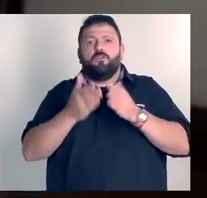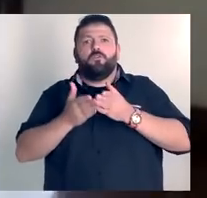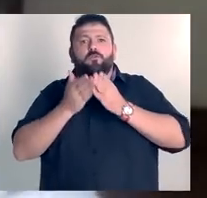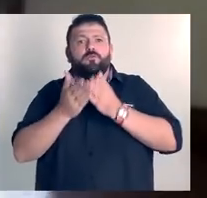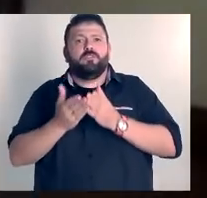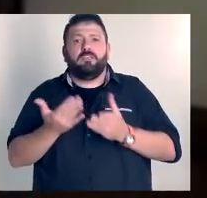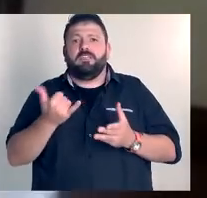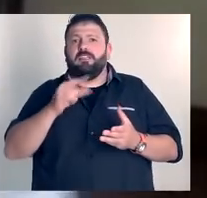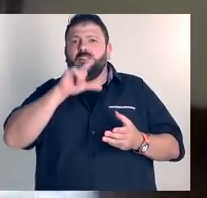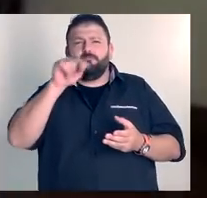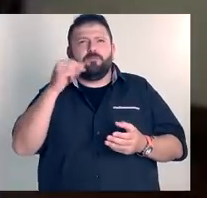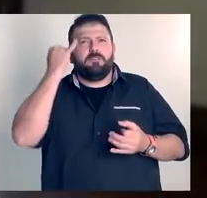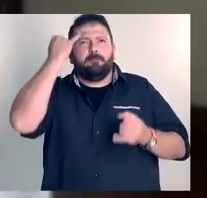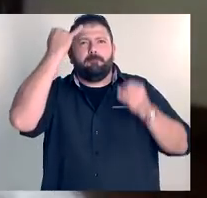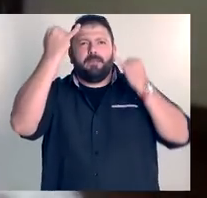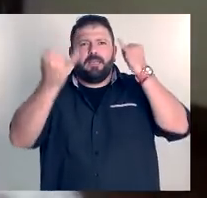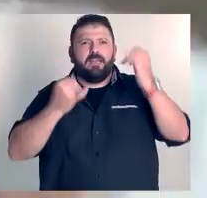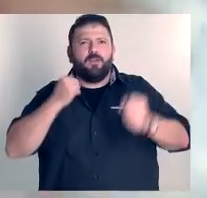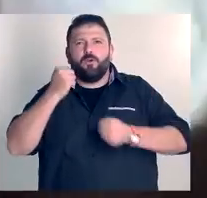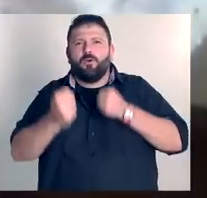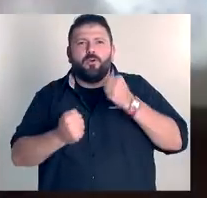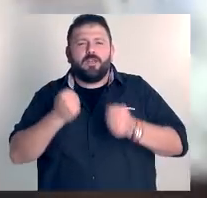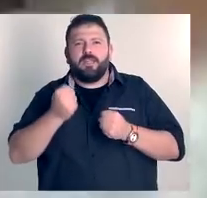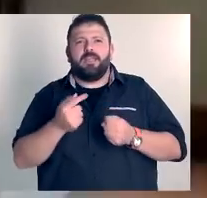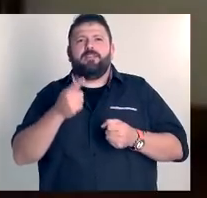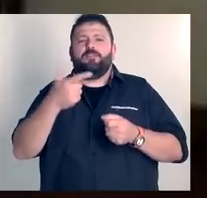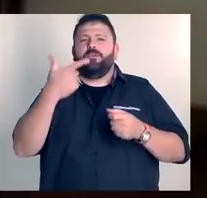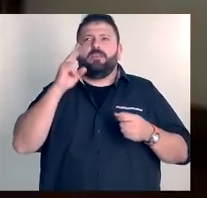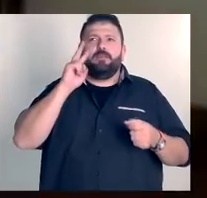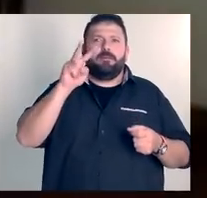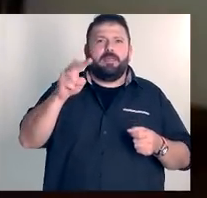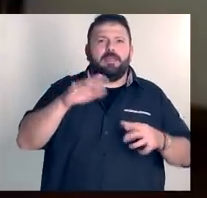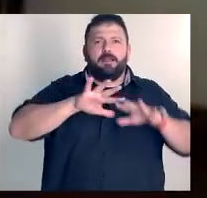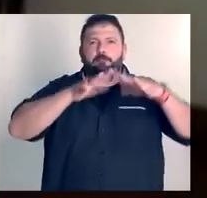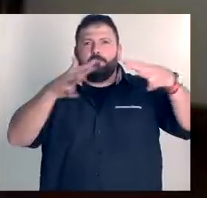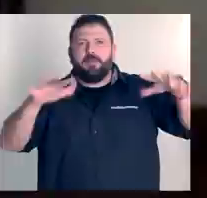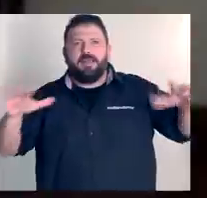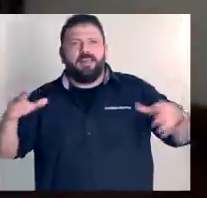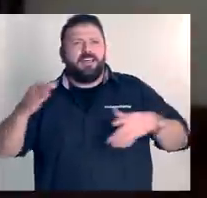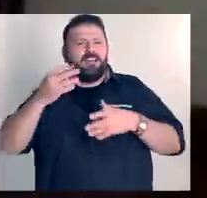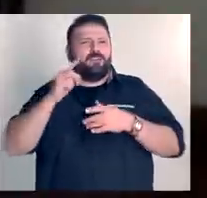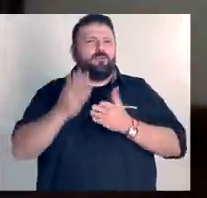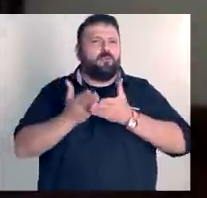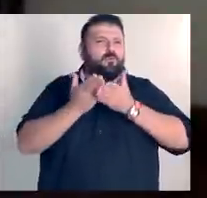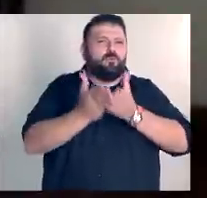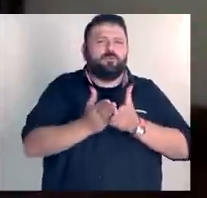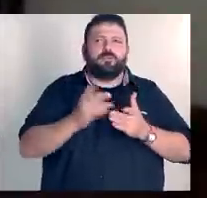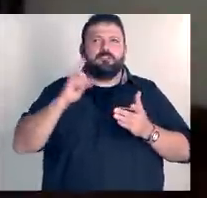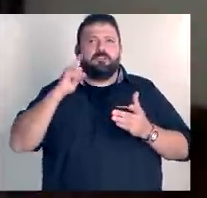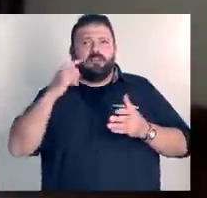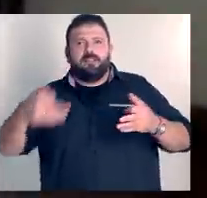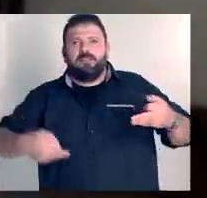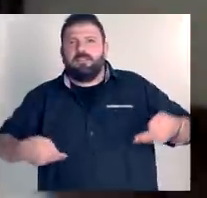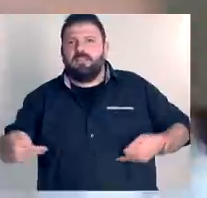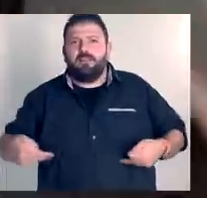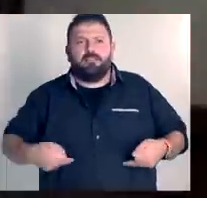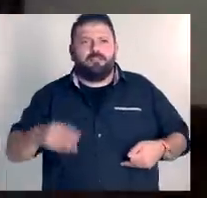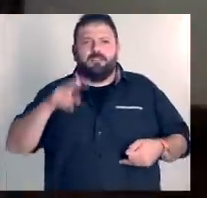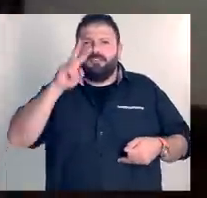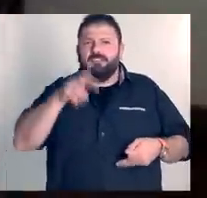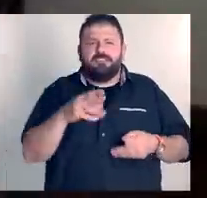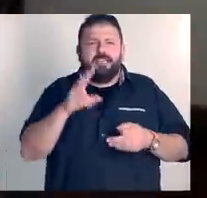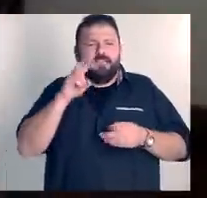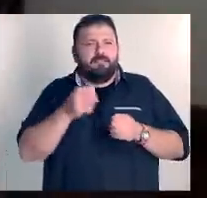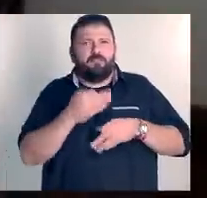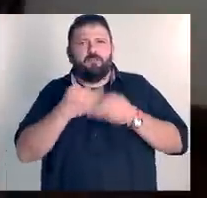puedes imaginar corriendo en el gimnasio, viendo el mar, en un crucero, o yendo al teatro con unos espectáculos